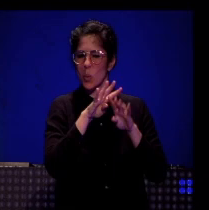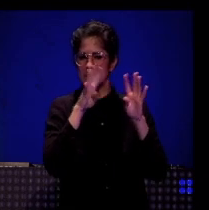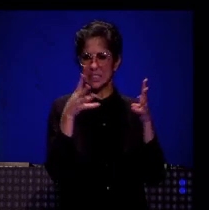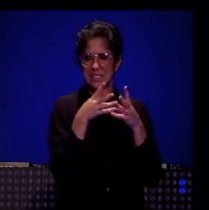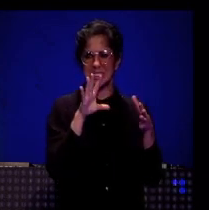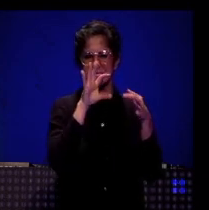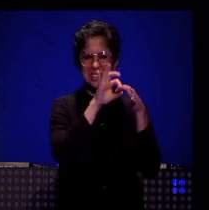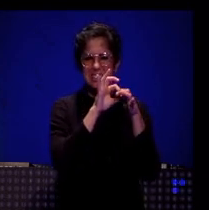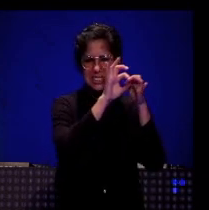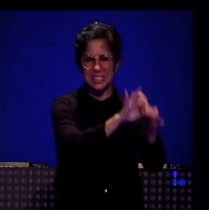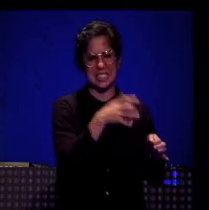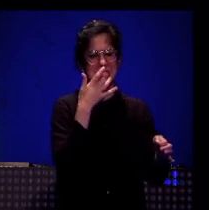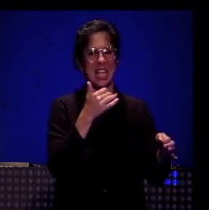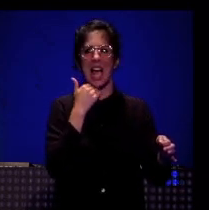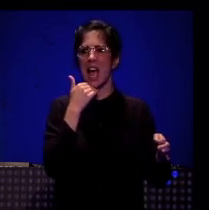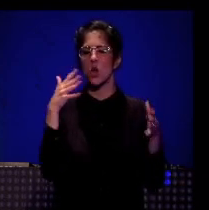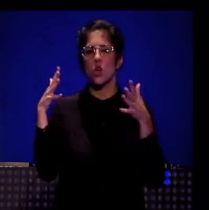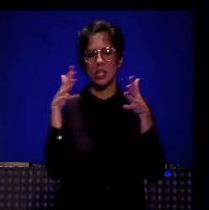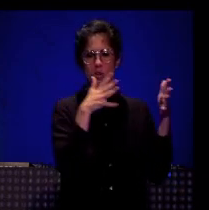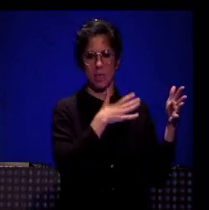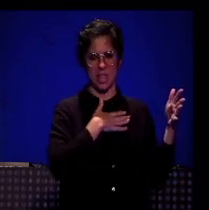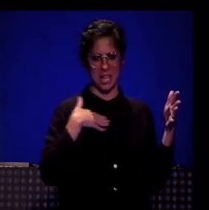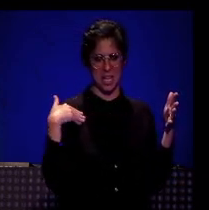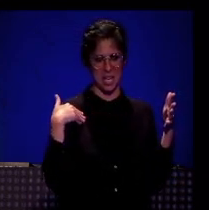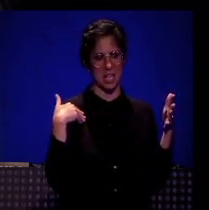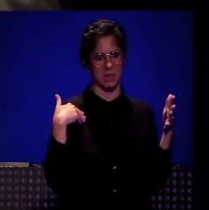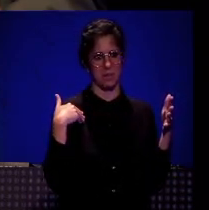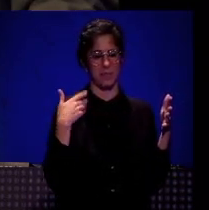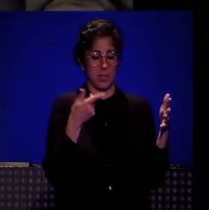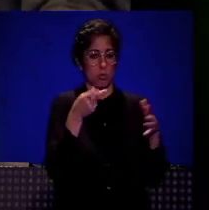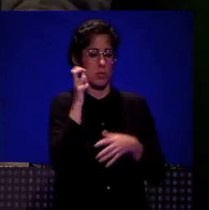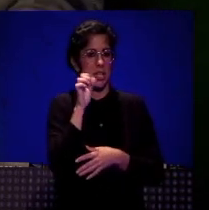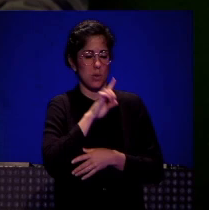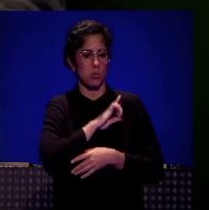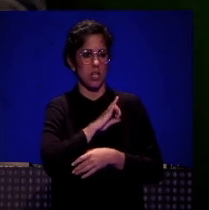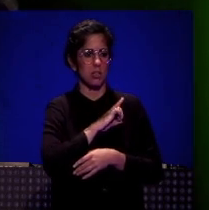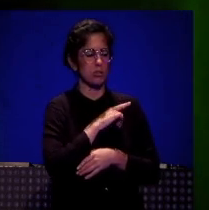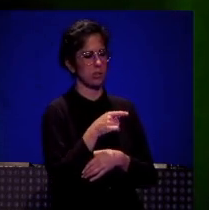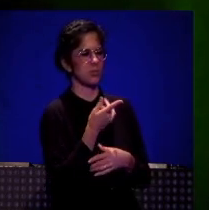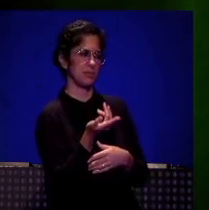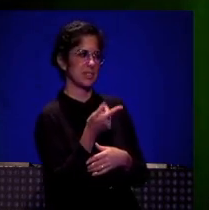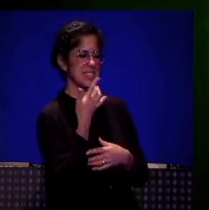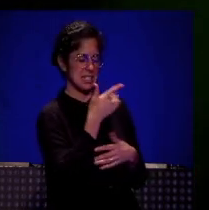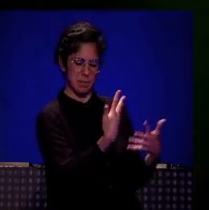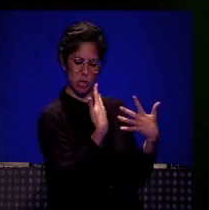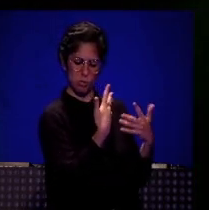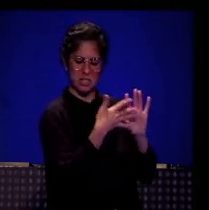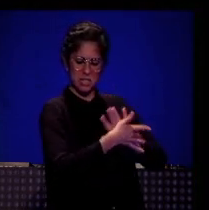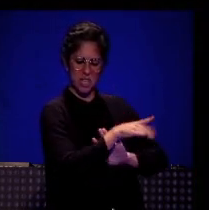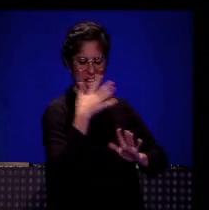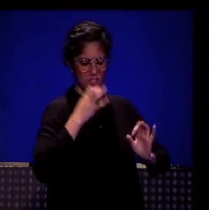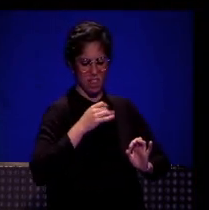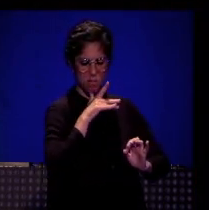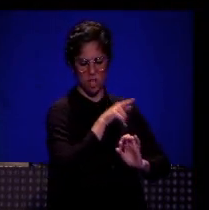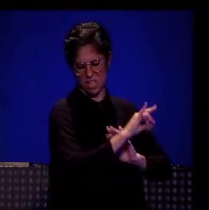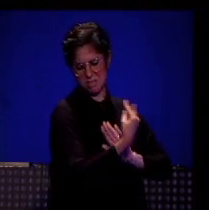pero ya entonces otra pues sí rico le recomienda vez porque es verdad porque saben que no le vas a engañar porque es muy fácil